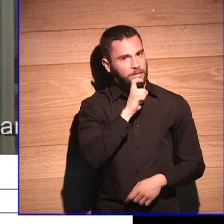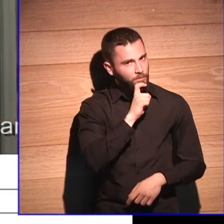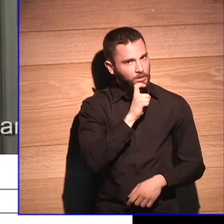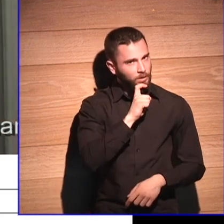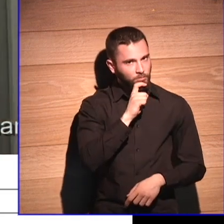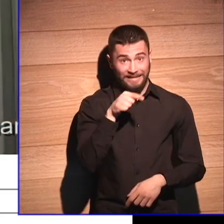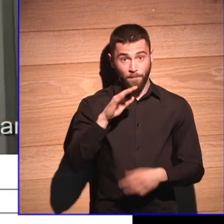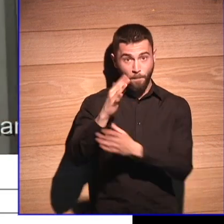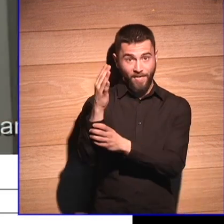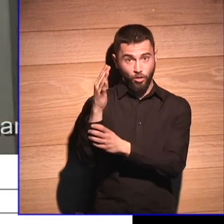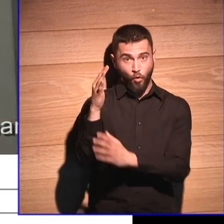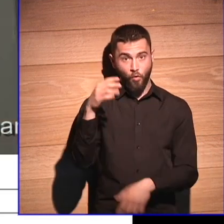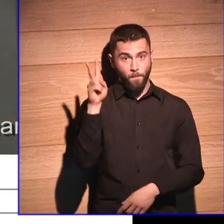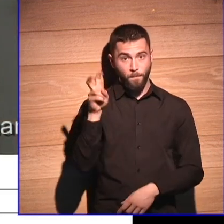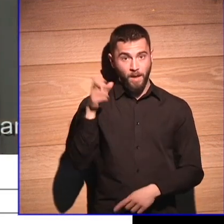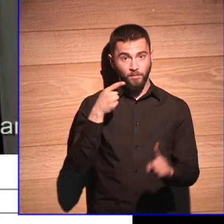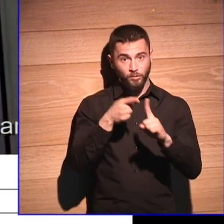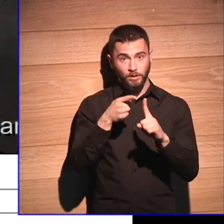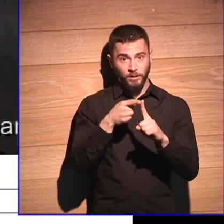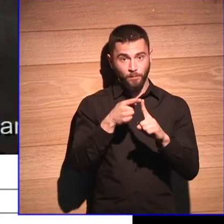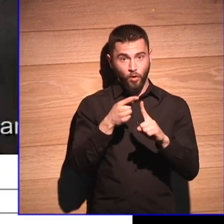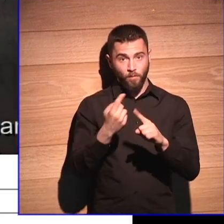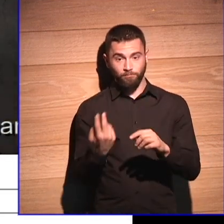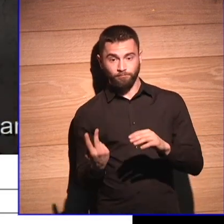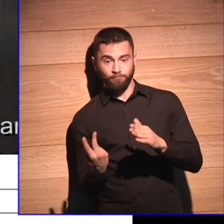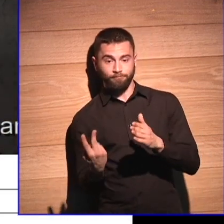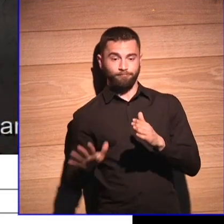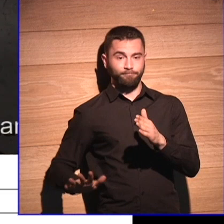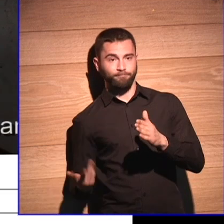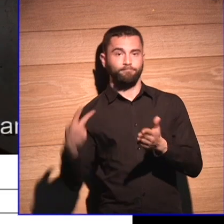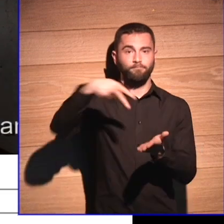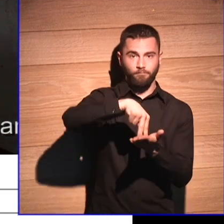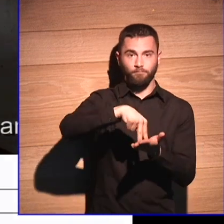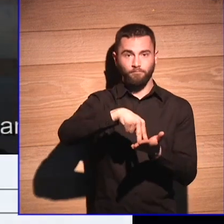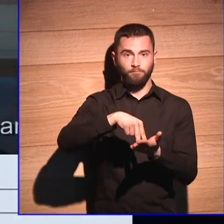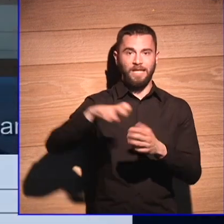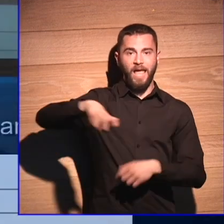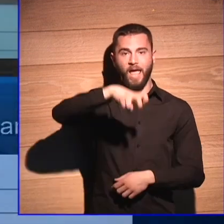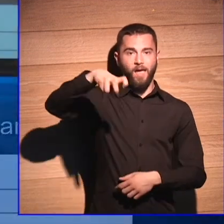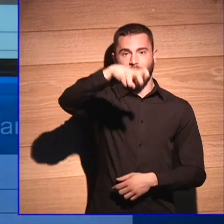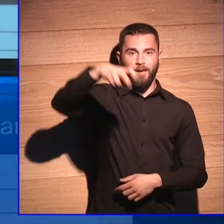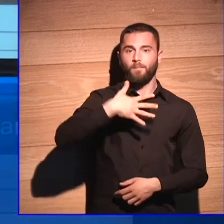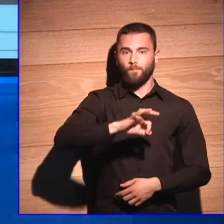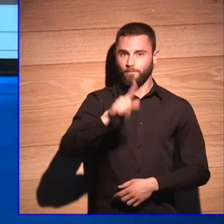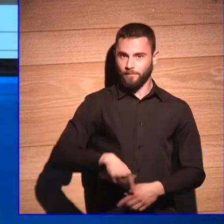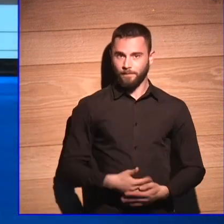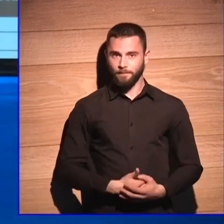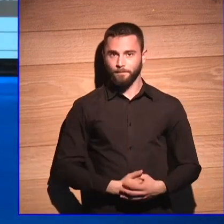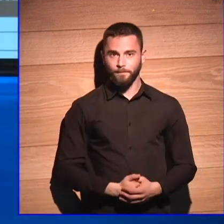este brazo que tiene le sirve pues, para volver a ponerse de pie. Y como veis, también puede subir escaleras.